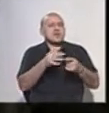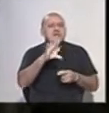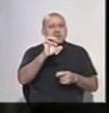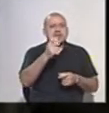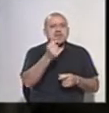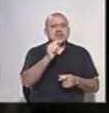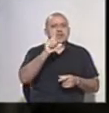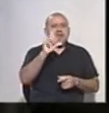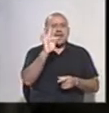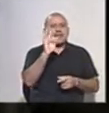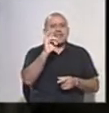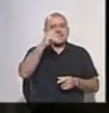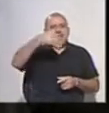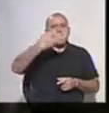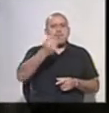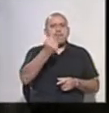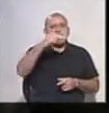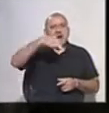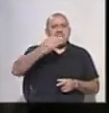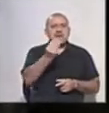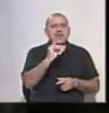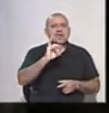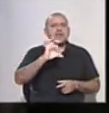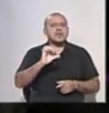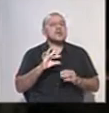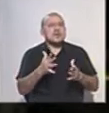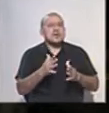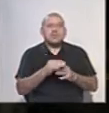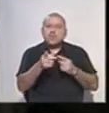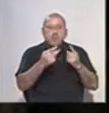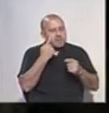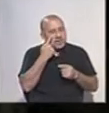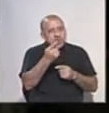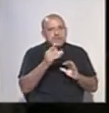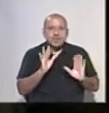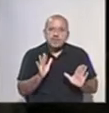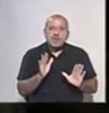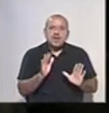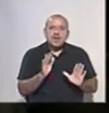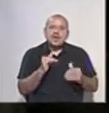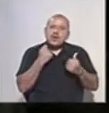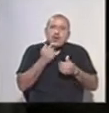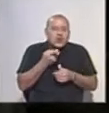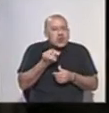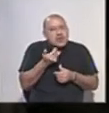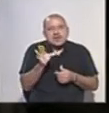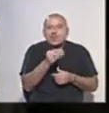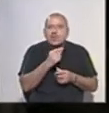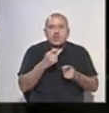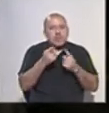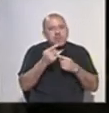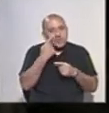este conjunto que voy a ver ahora después, Saltimbanquis? Y vas a ver a los Saltimbanquis. Con eso te estoy diciendo, yo creo que casi todo. Vas a ver a los